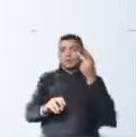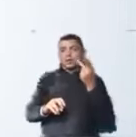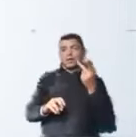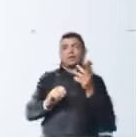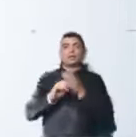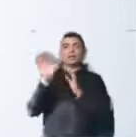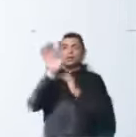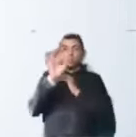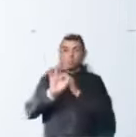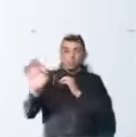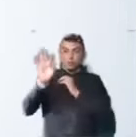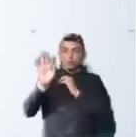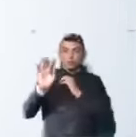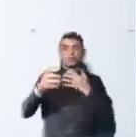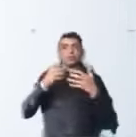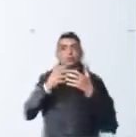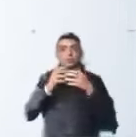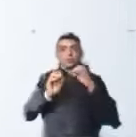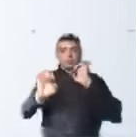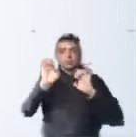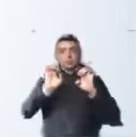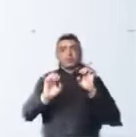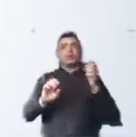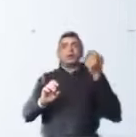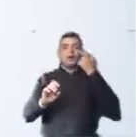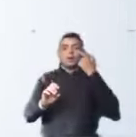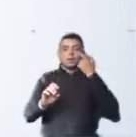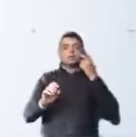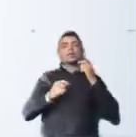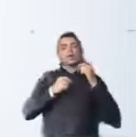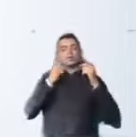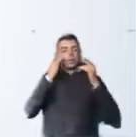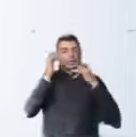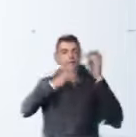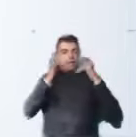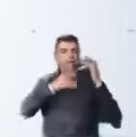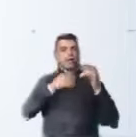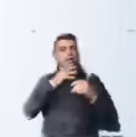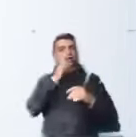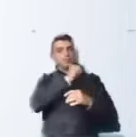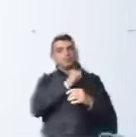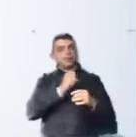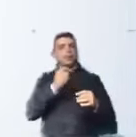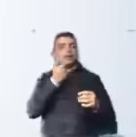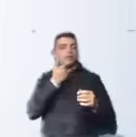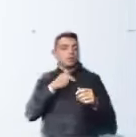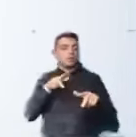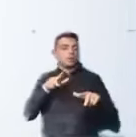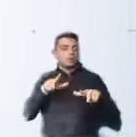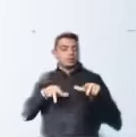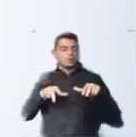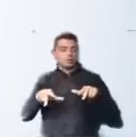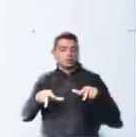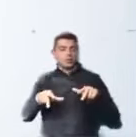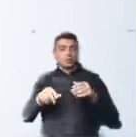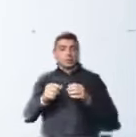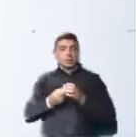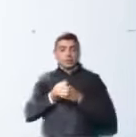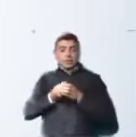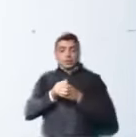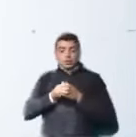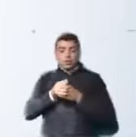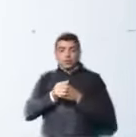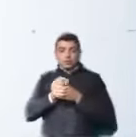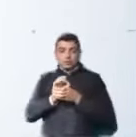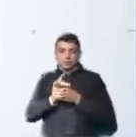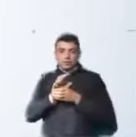es el complejo mayor de histocompatibilidad. O sea, son como una especie de paticas que le salen a las células para avisarle al sistema